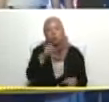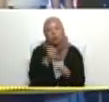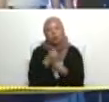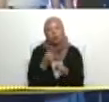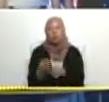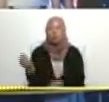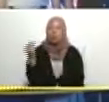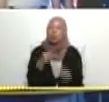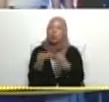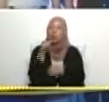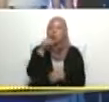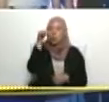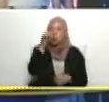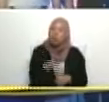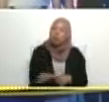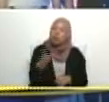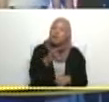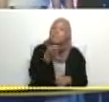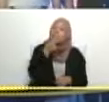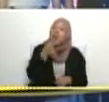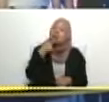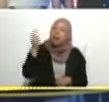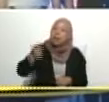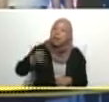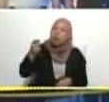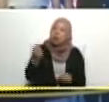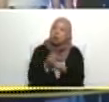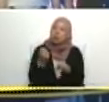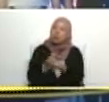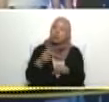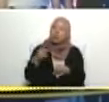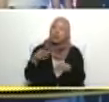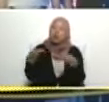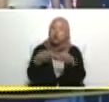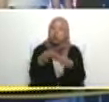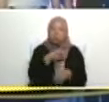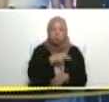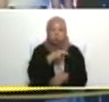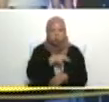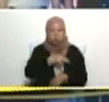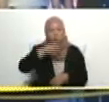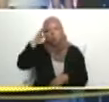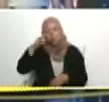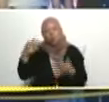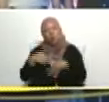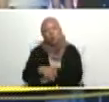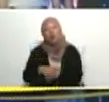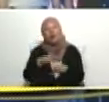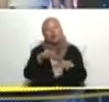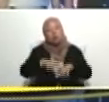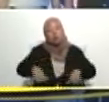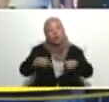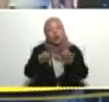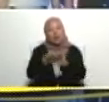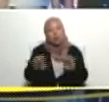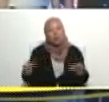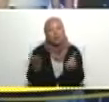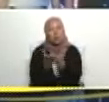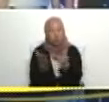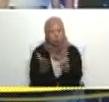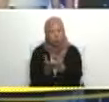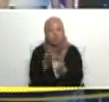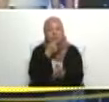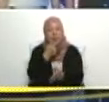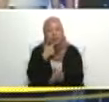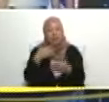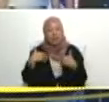mayor ahínco en la hermosa tarea de las bricomiles para continuar recuperando los centros educativos y de